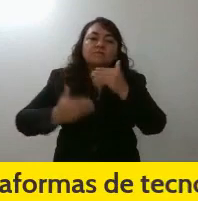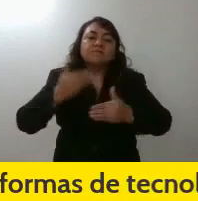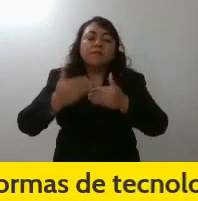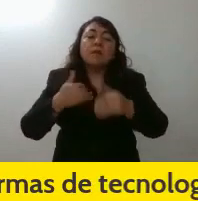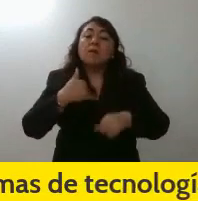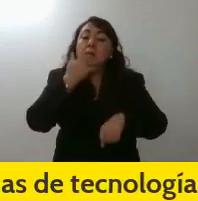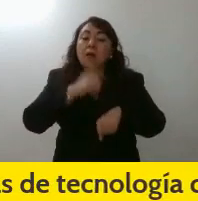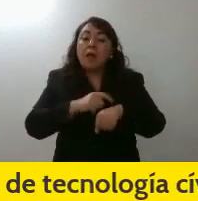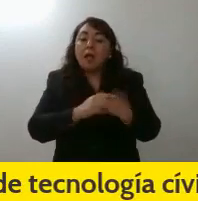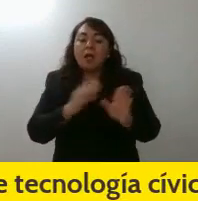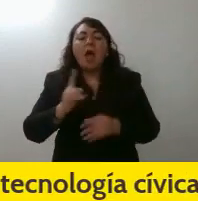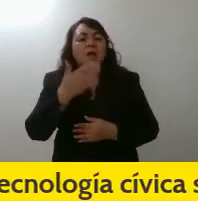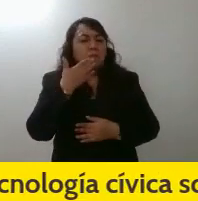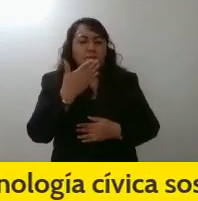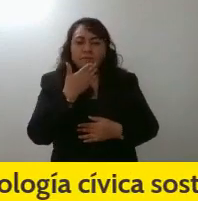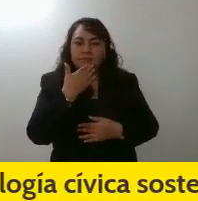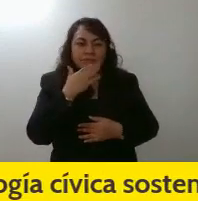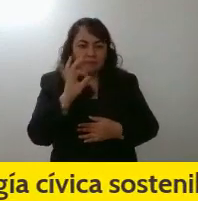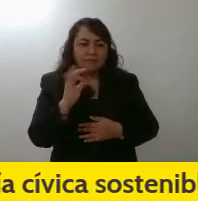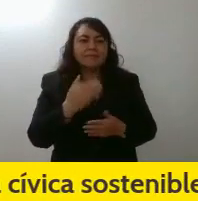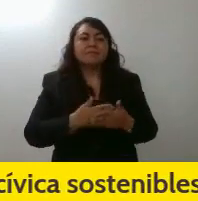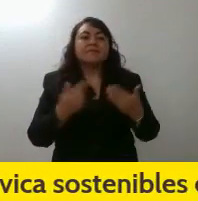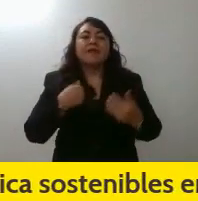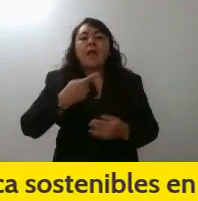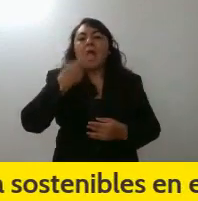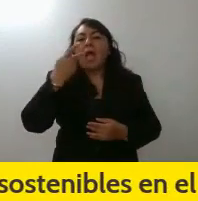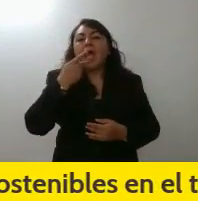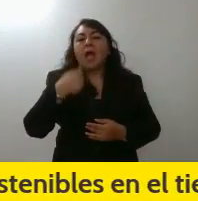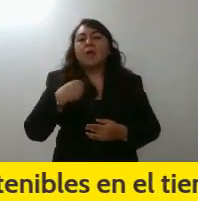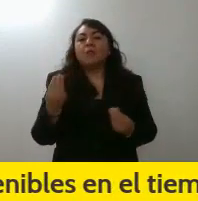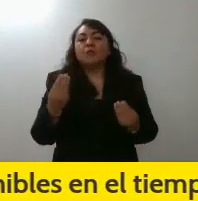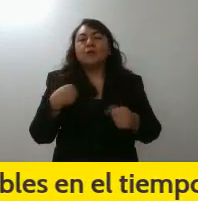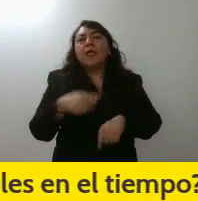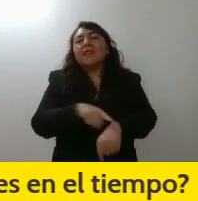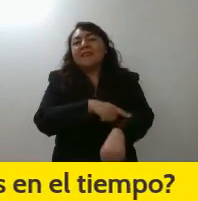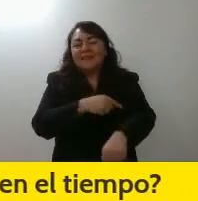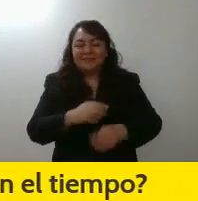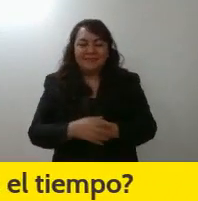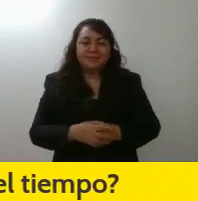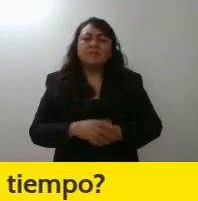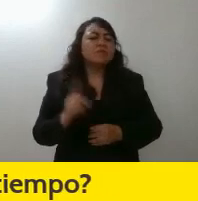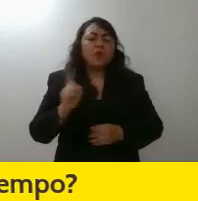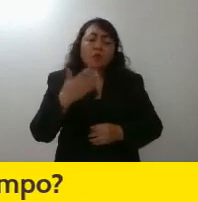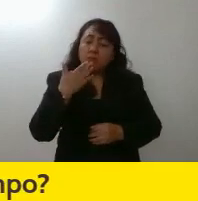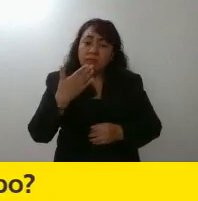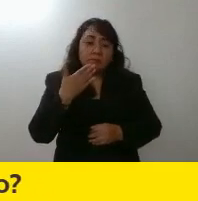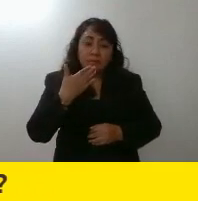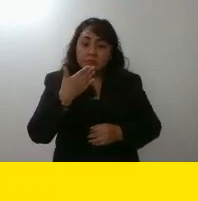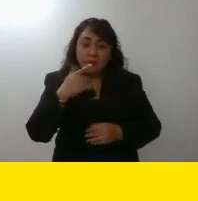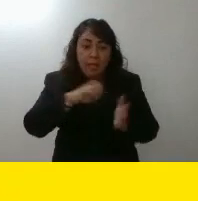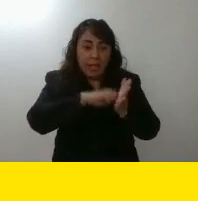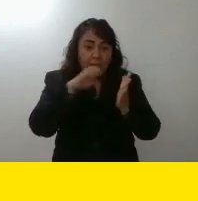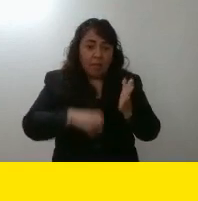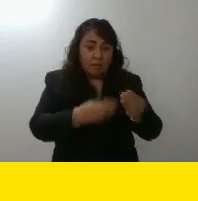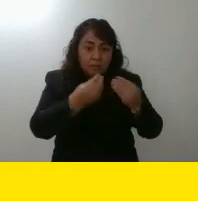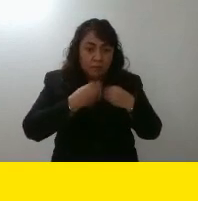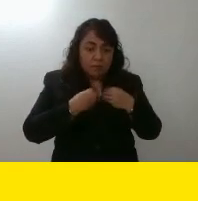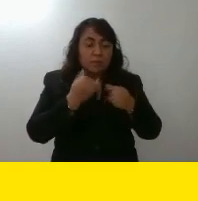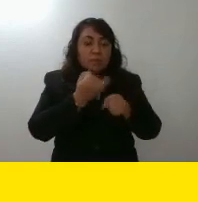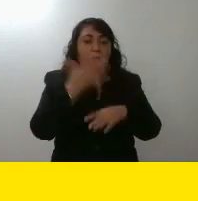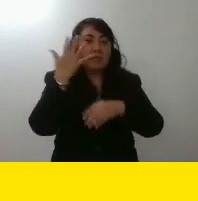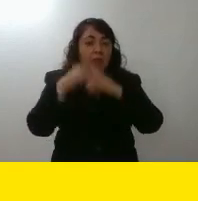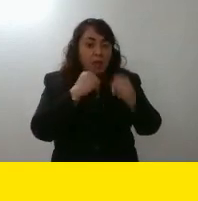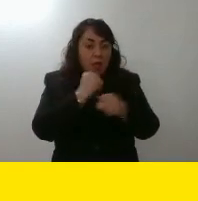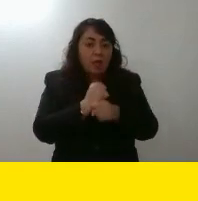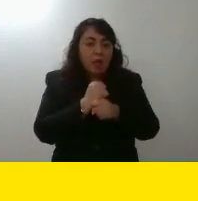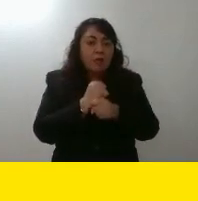mi No, muy tiempo. bueno, muy bueno, Ima. Hablo mucho y muy rápido. No, buenísimo el ejemplo que nos das, el dato de los 10